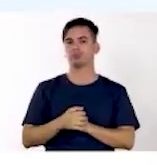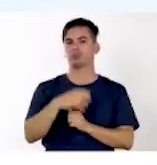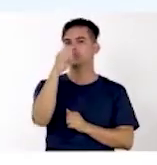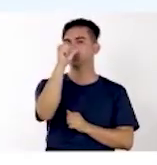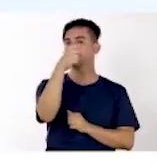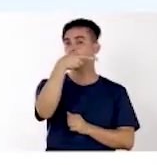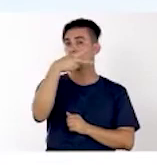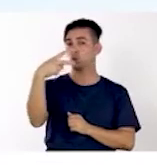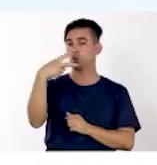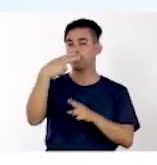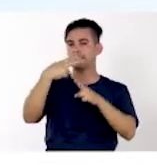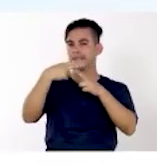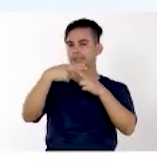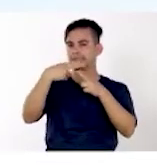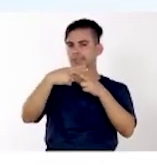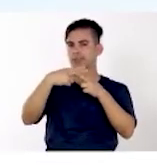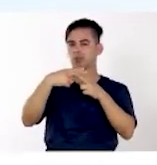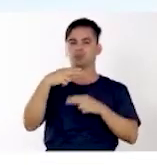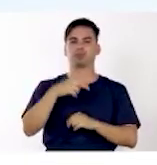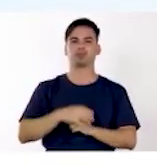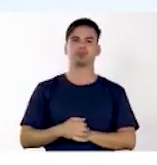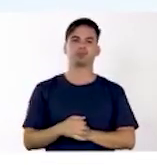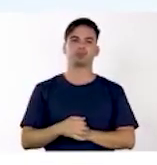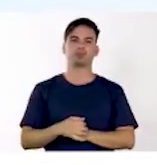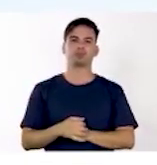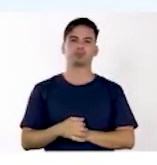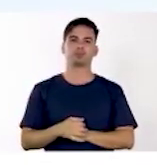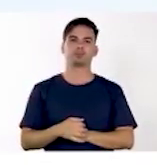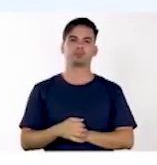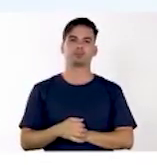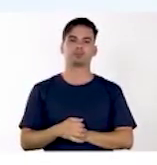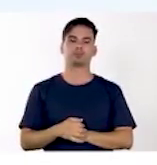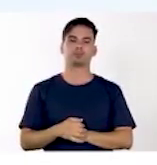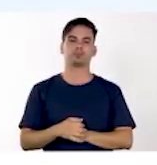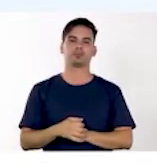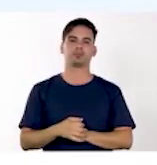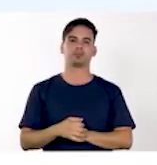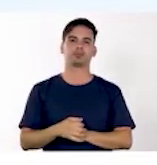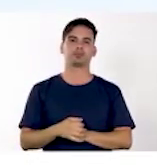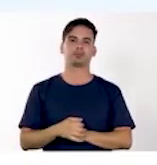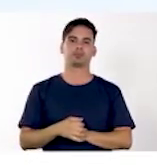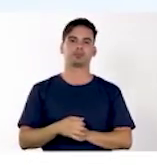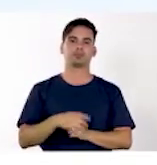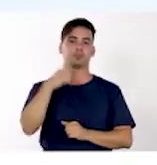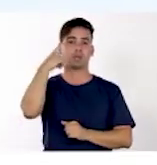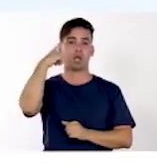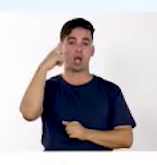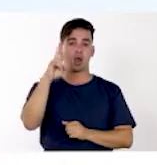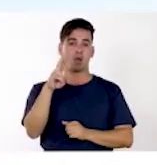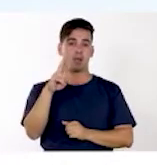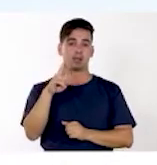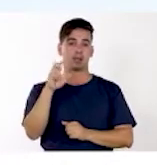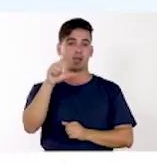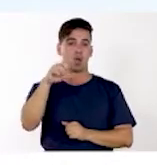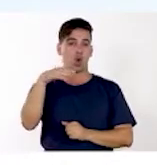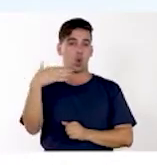palabra sustantivada. Bien, ese es el núcleo. Recuerden el sintagma nominal